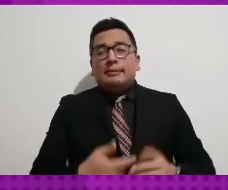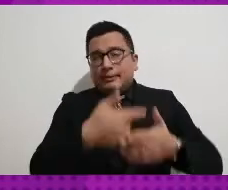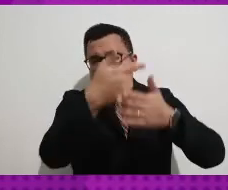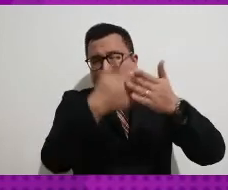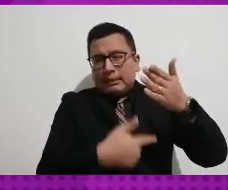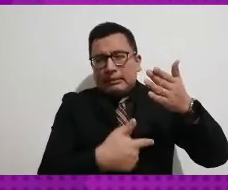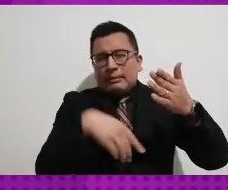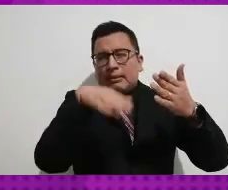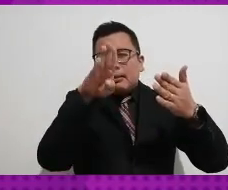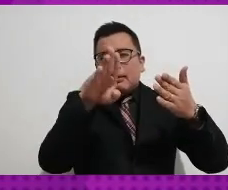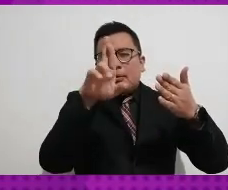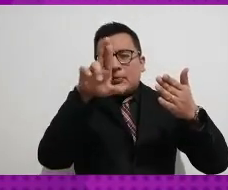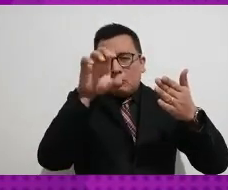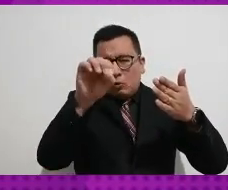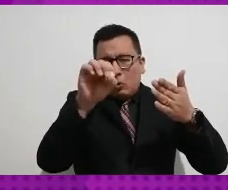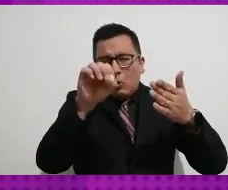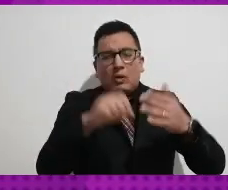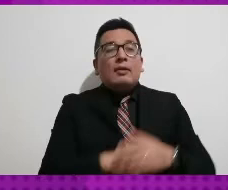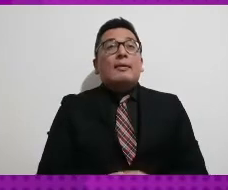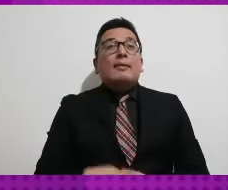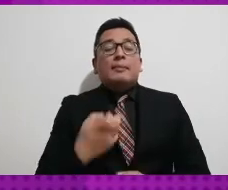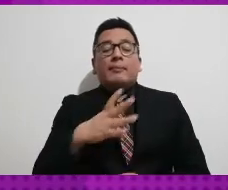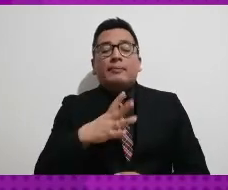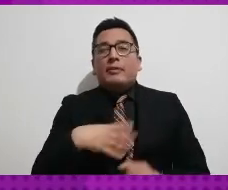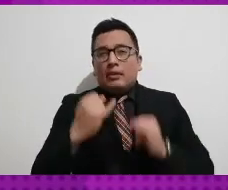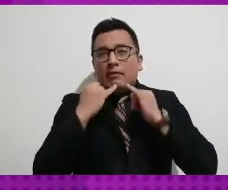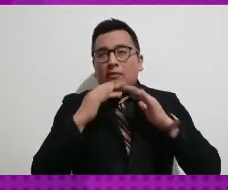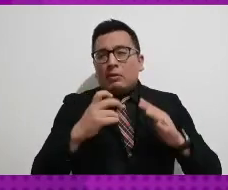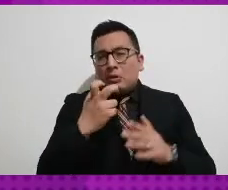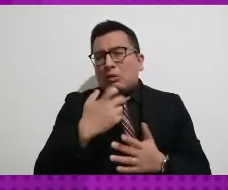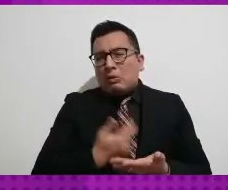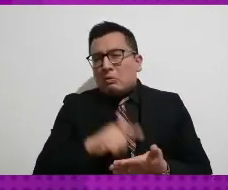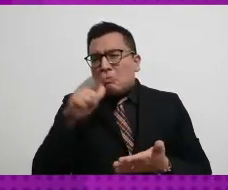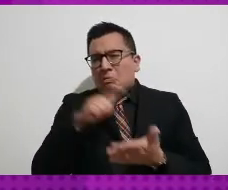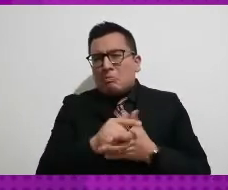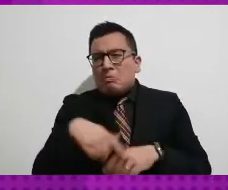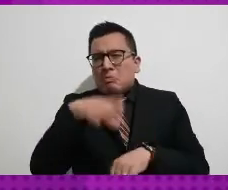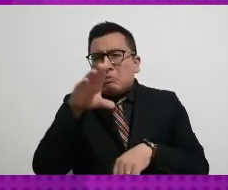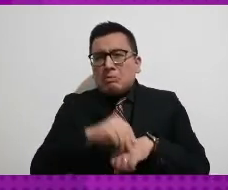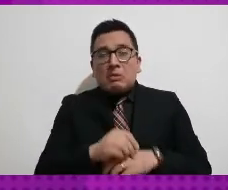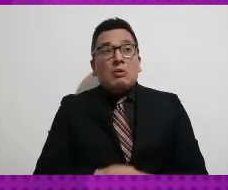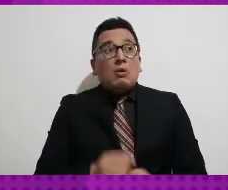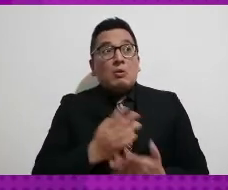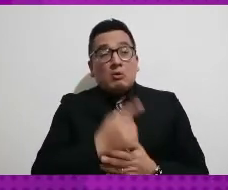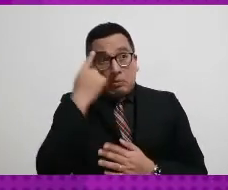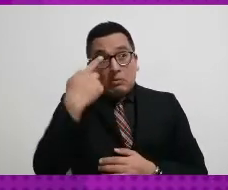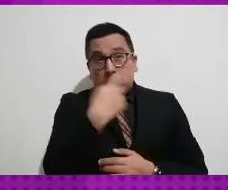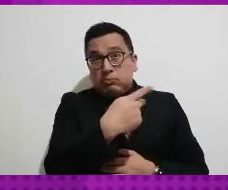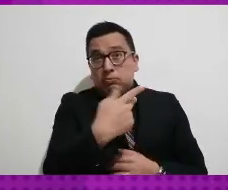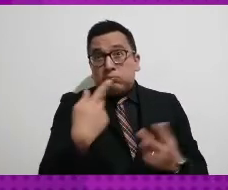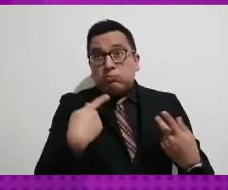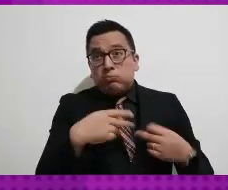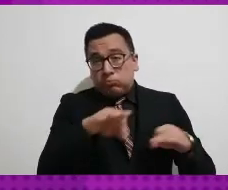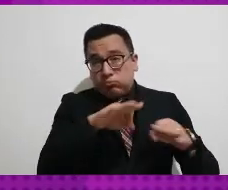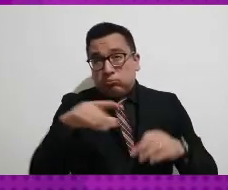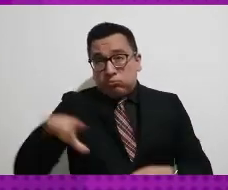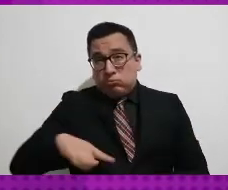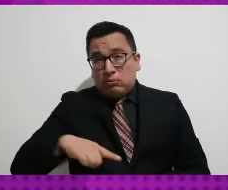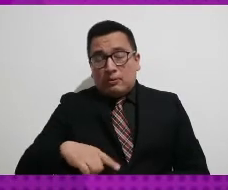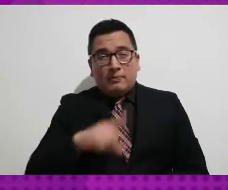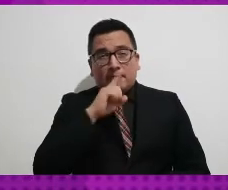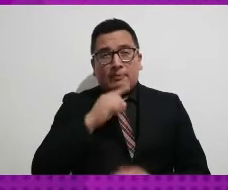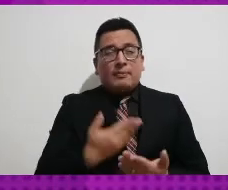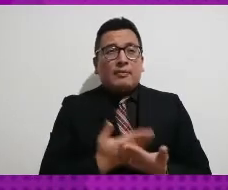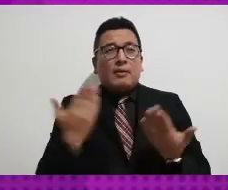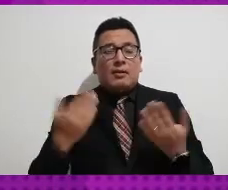que los datos personales a la protección que tiene la Constitución, bueno, pues no solamente se dan en los entes públicos y privados, sino también